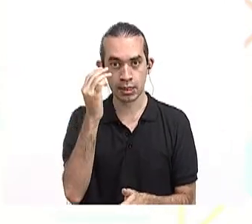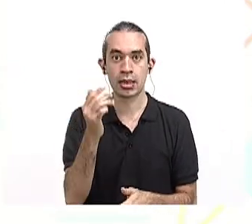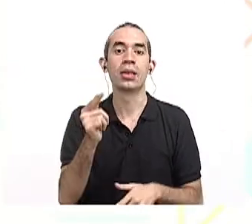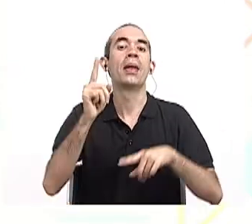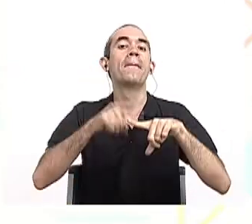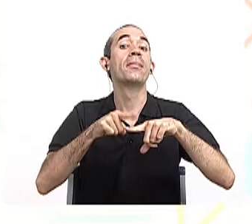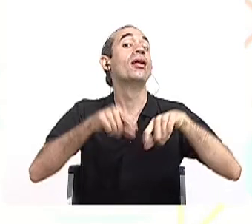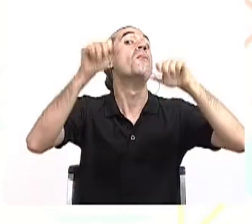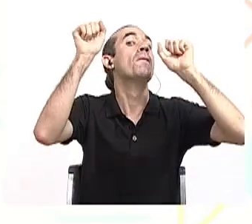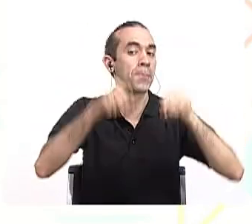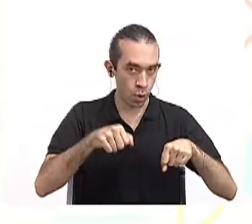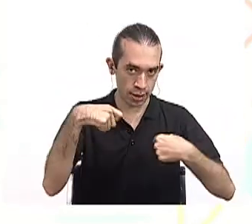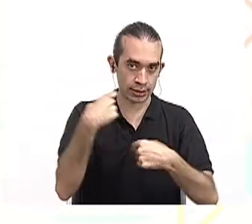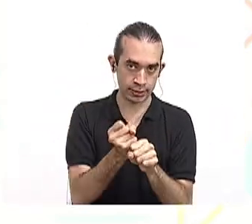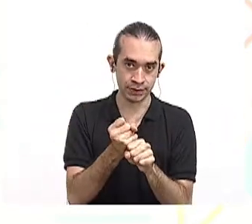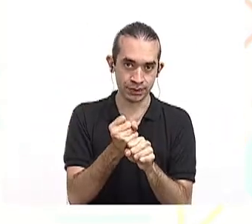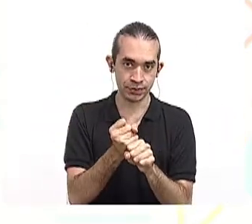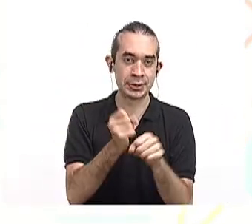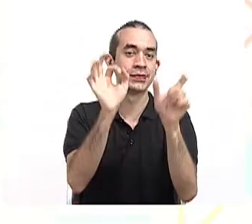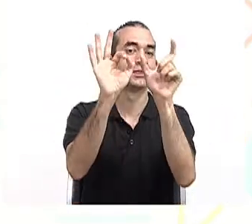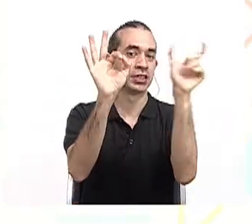factorizables. Iniciemos.